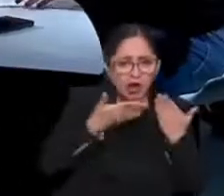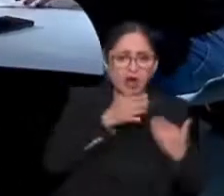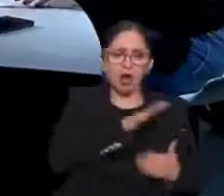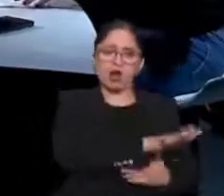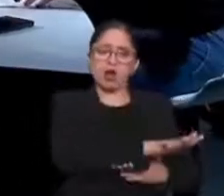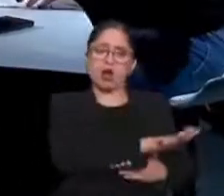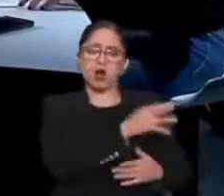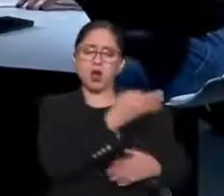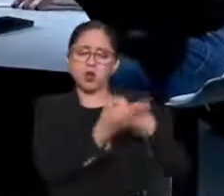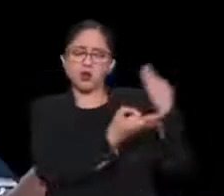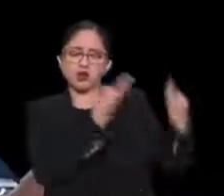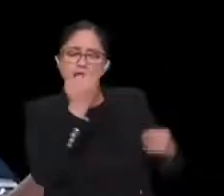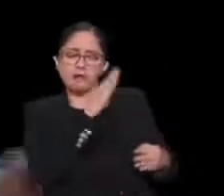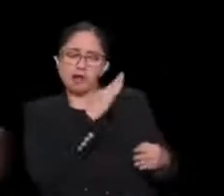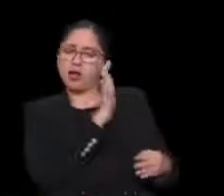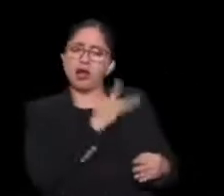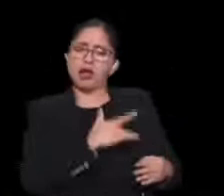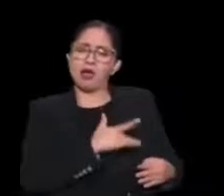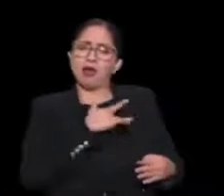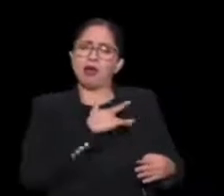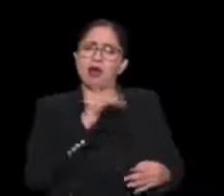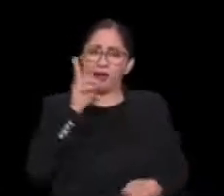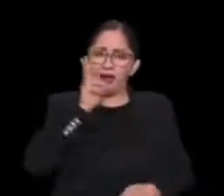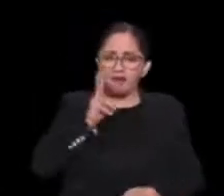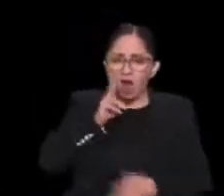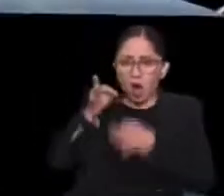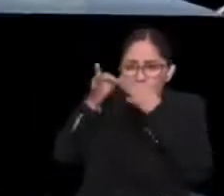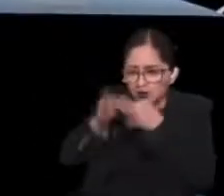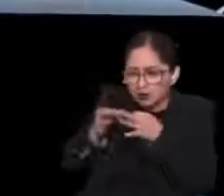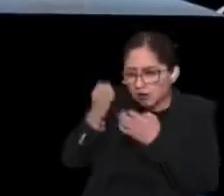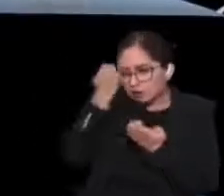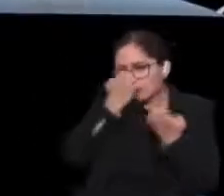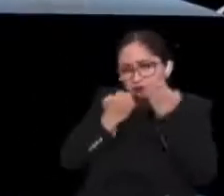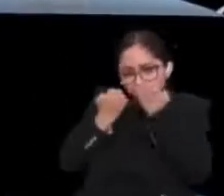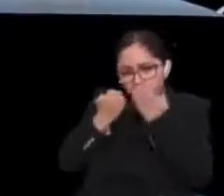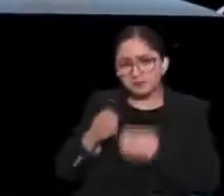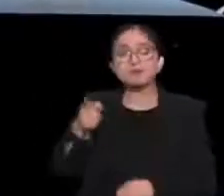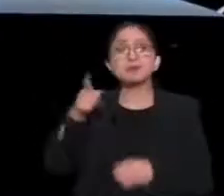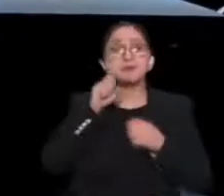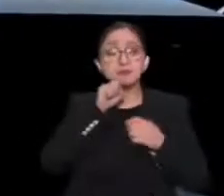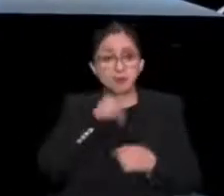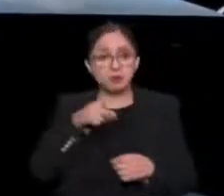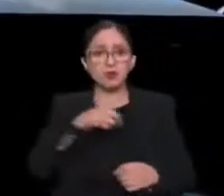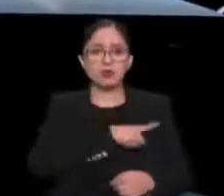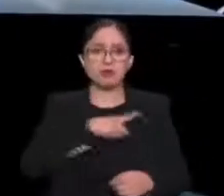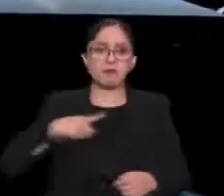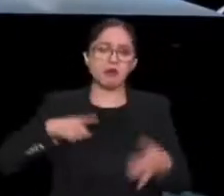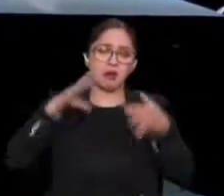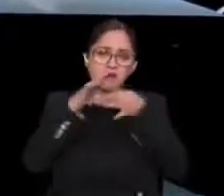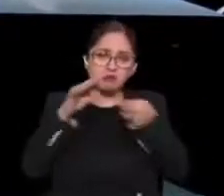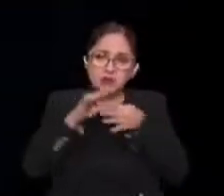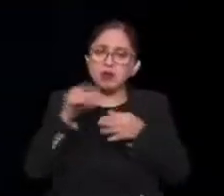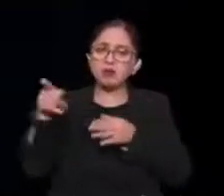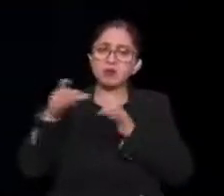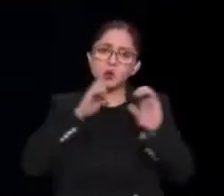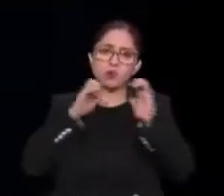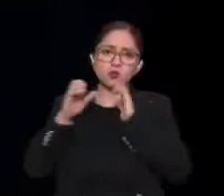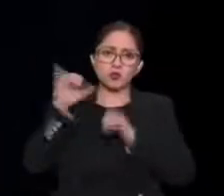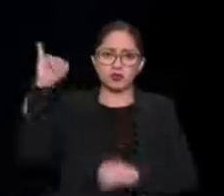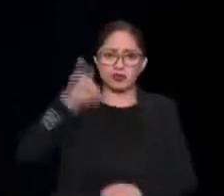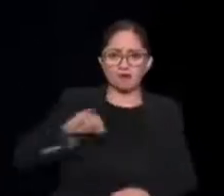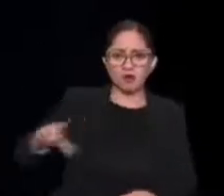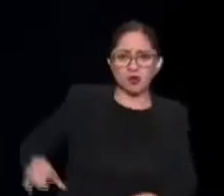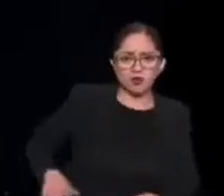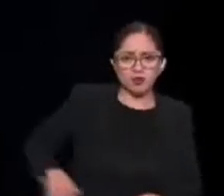fuentes oficiales. Ya sí, estaban luchando. Y estuvieron en comunicación con ella, y es importante también mencionar cómo las